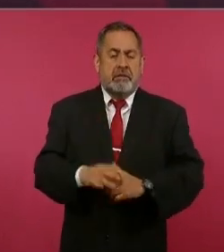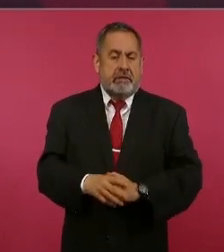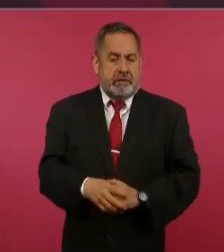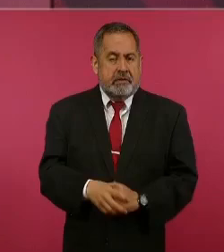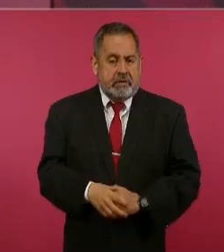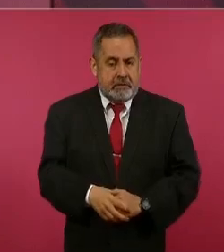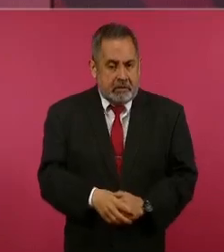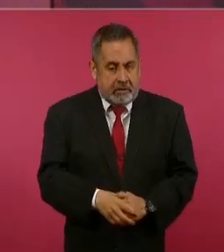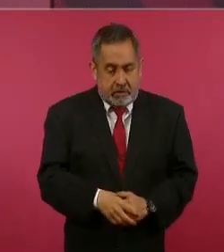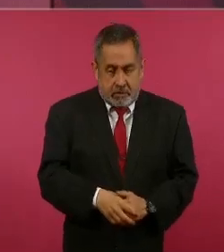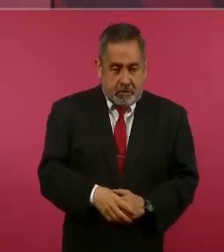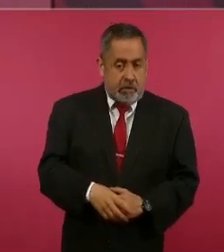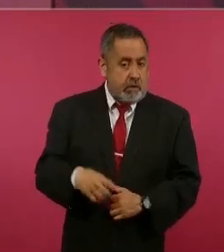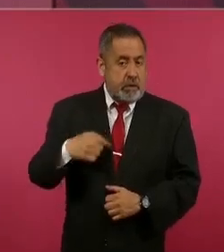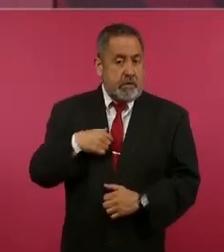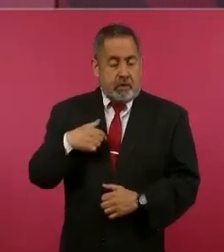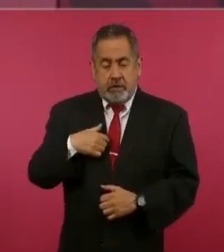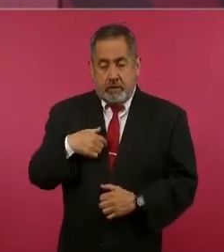ya termino.